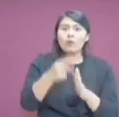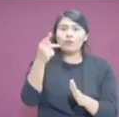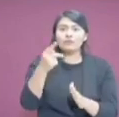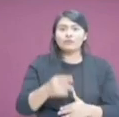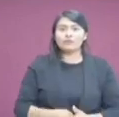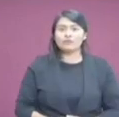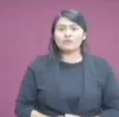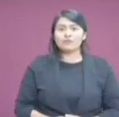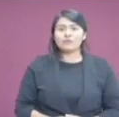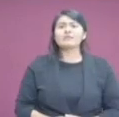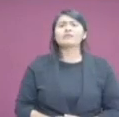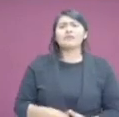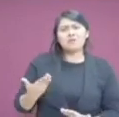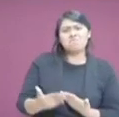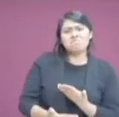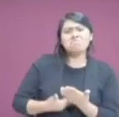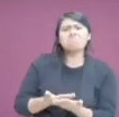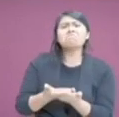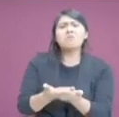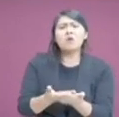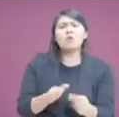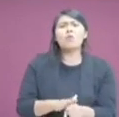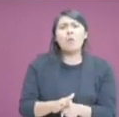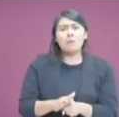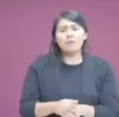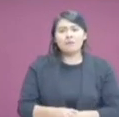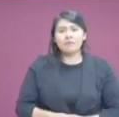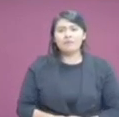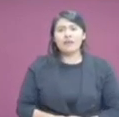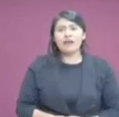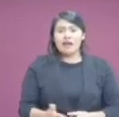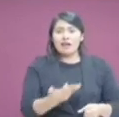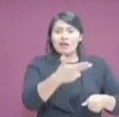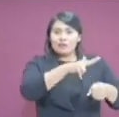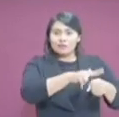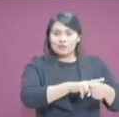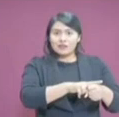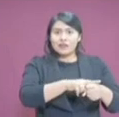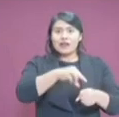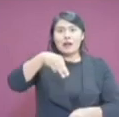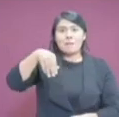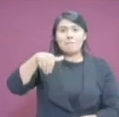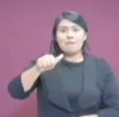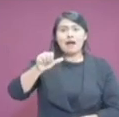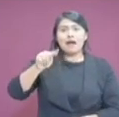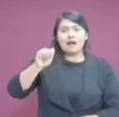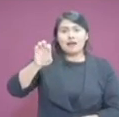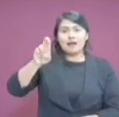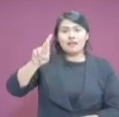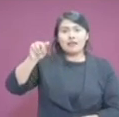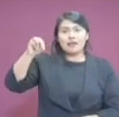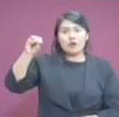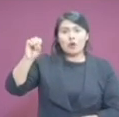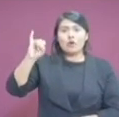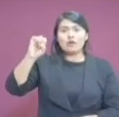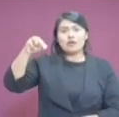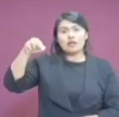¿Cuáles son las pruebas claras? Está el hospital materno-infantil de